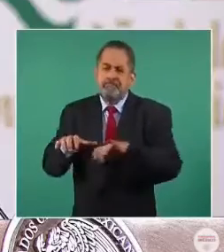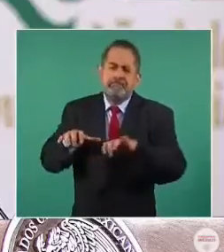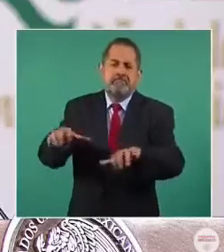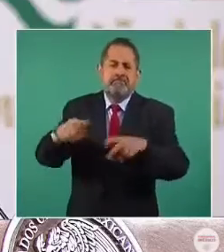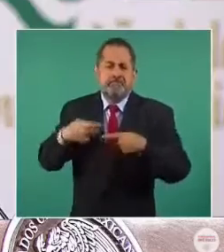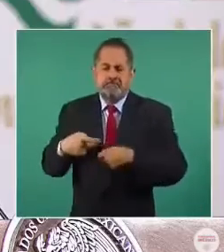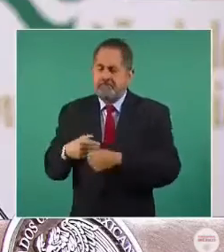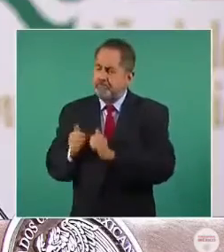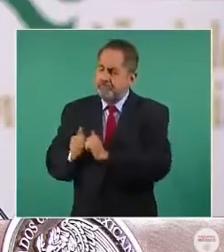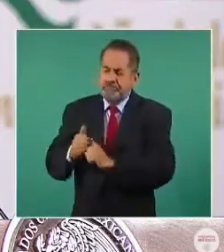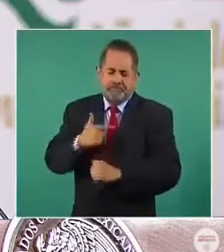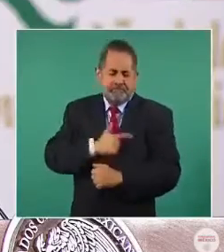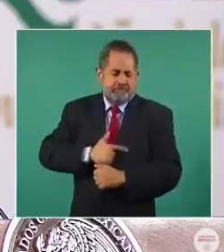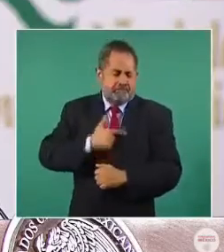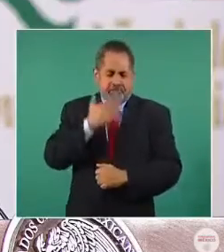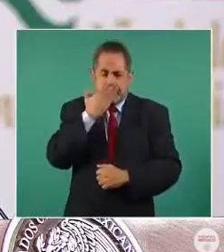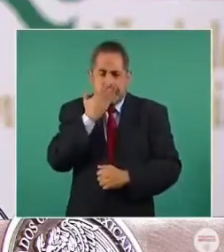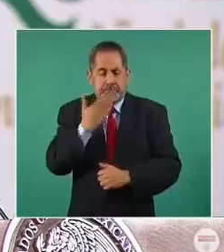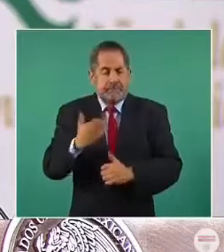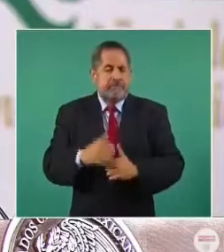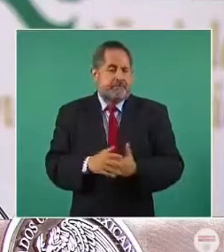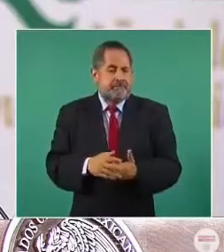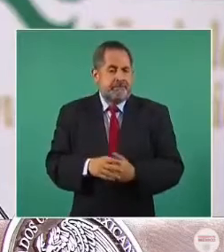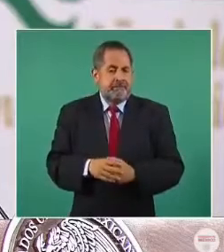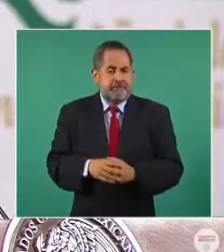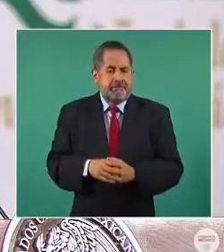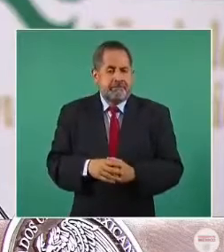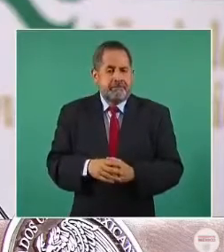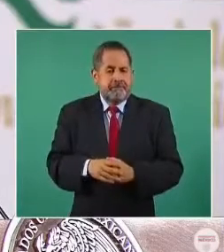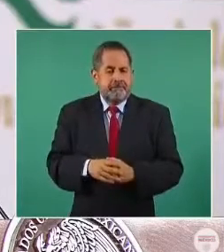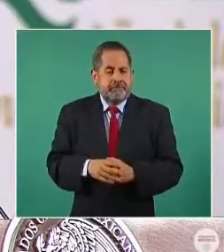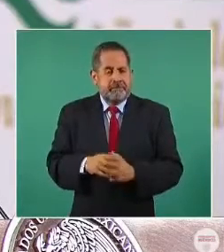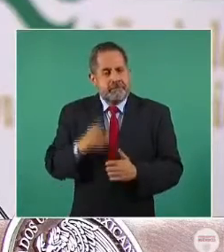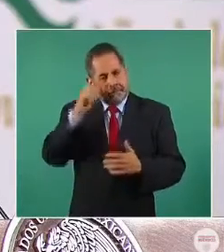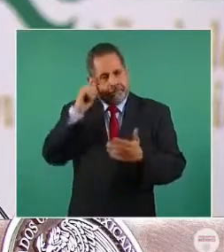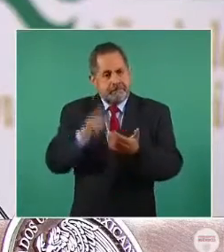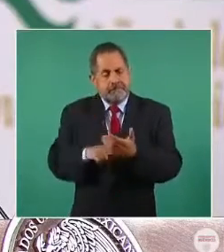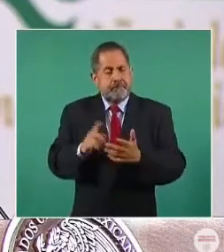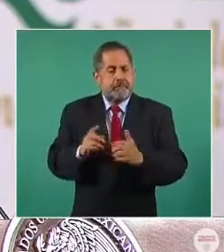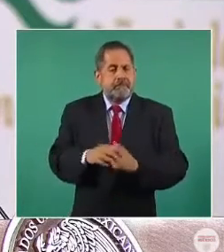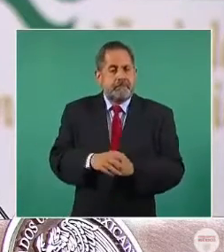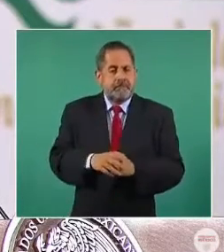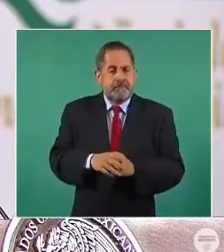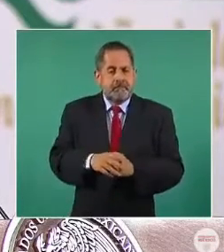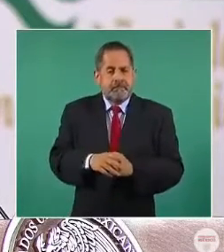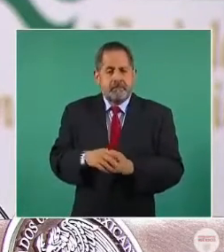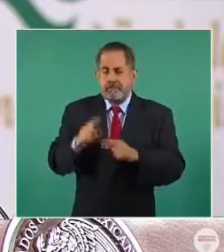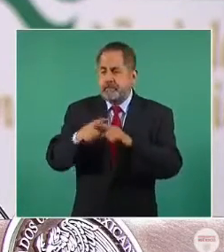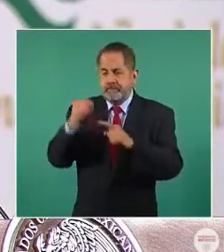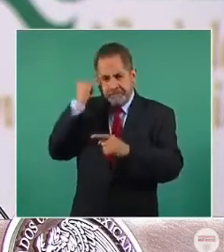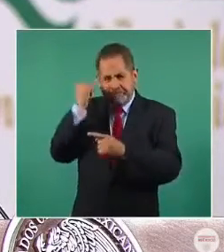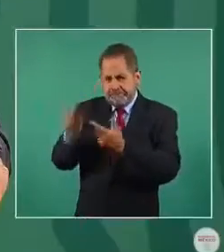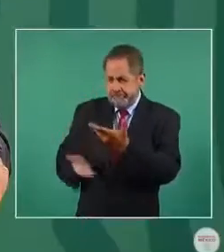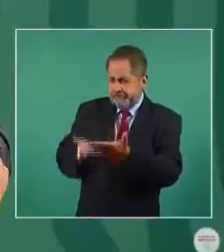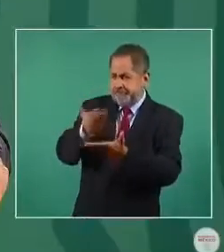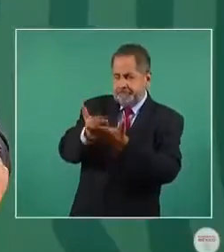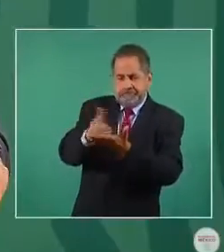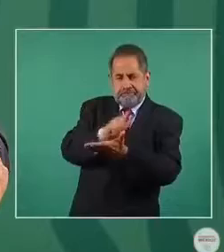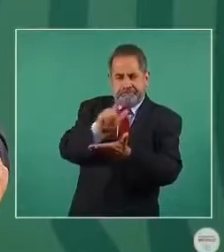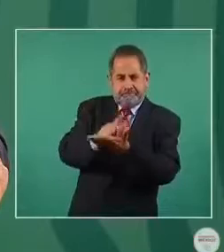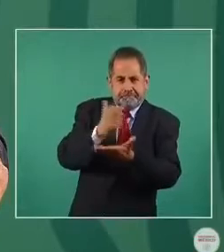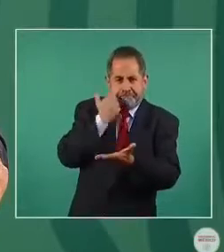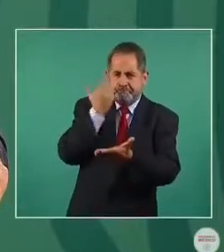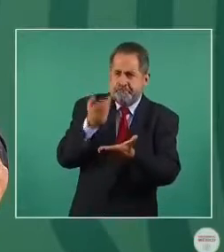personas. Yo creo que las iniciativas que se presentaron